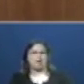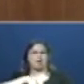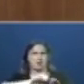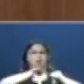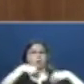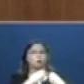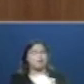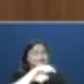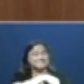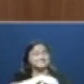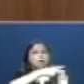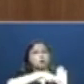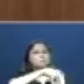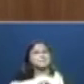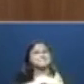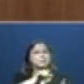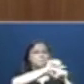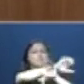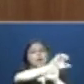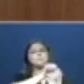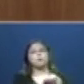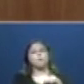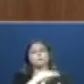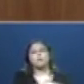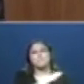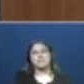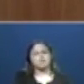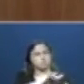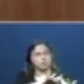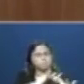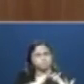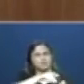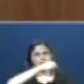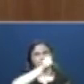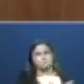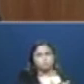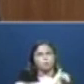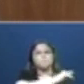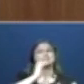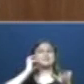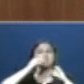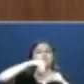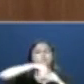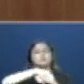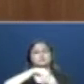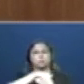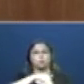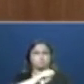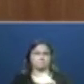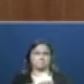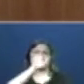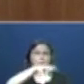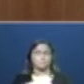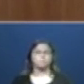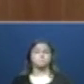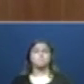marco básico para la actividad agrícola y Ganadera en la comunidad la defensa de nuestros intereses ante la reforma